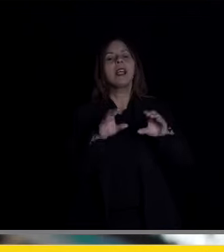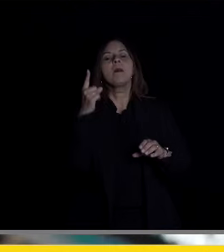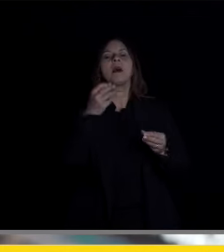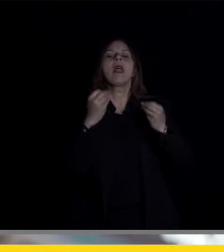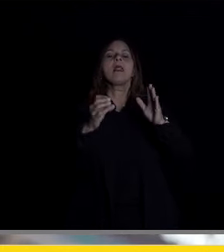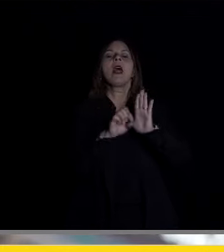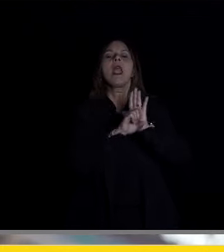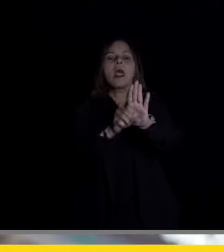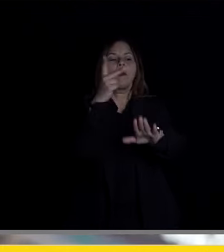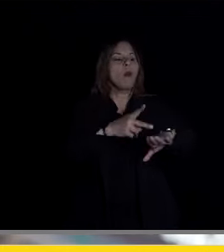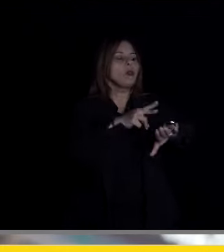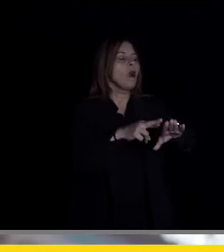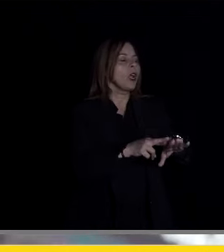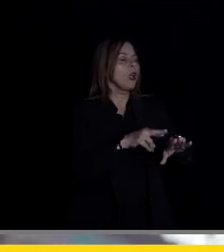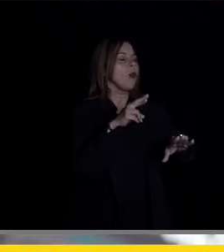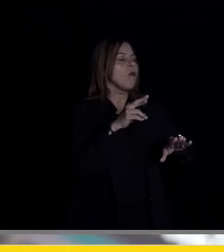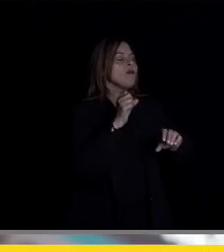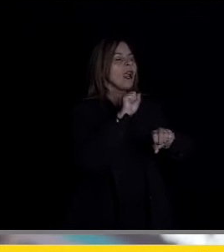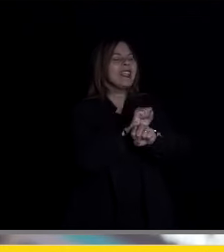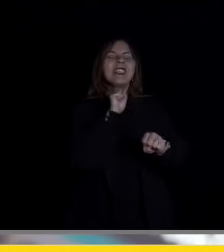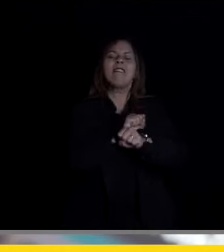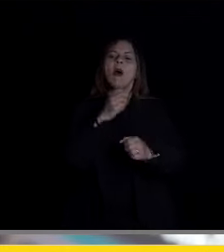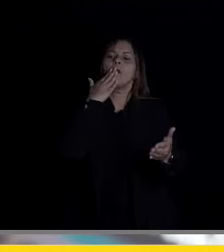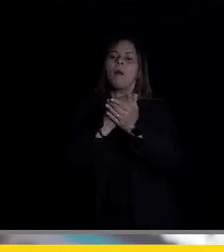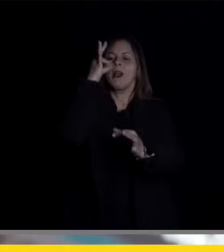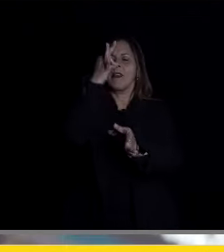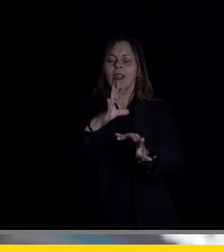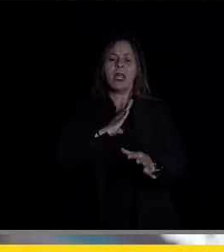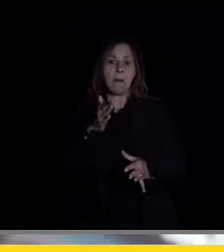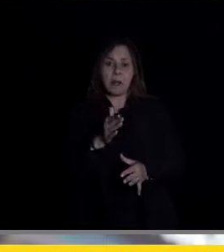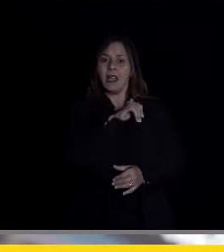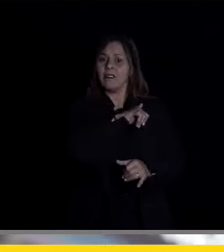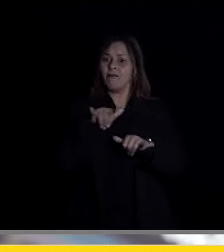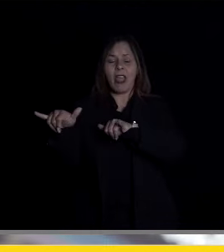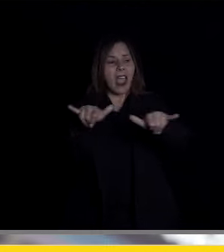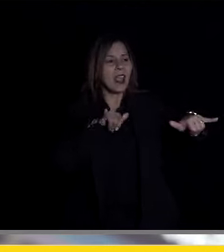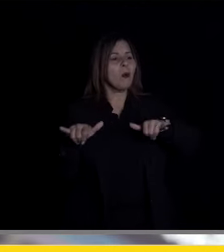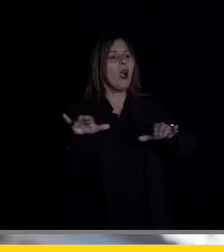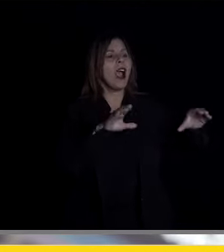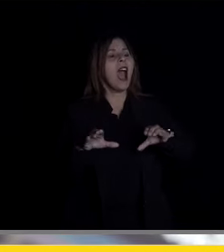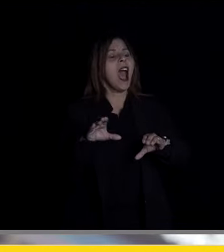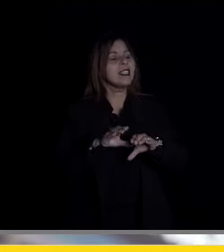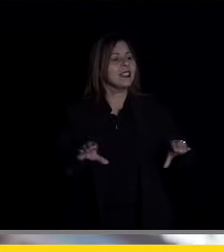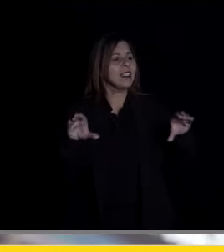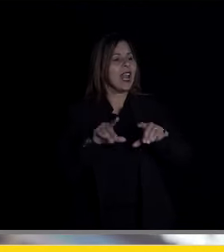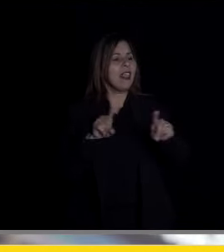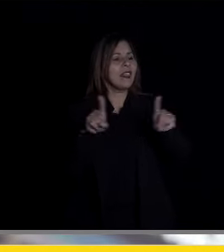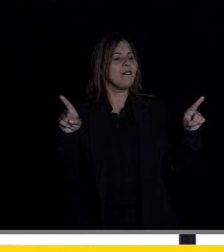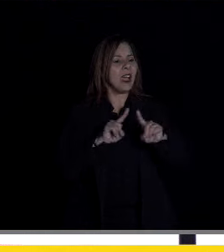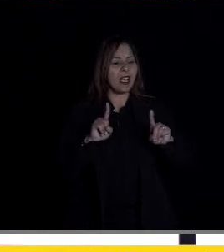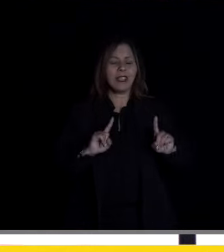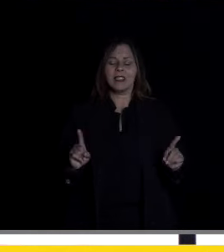Puerto Rico de lo que el trabajo, la buena fe y el bien común hacen en momentos de emergencia y en el diario vivir. Y otra forma